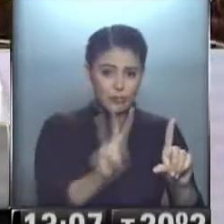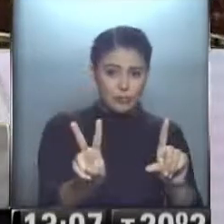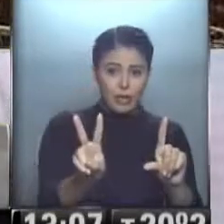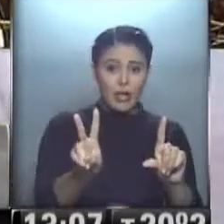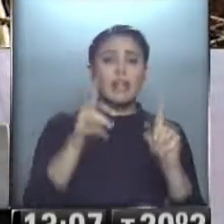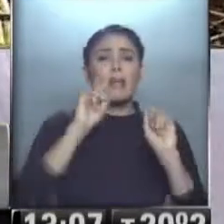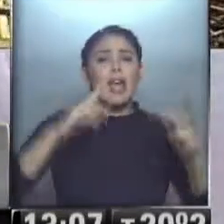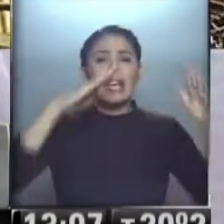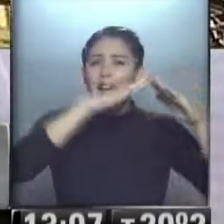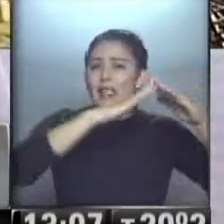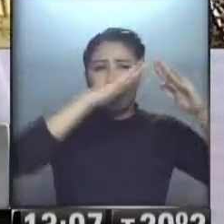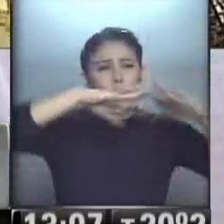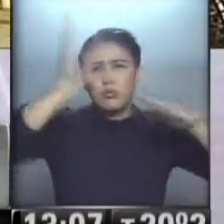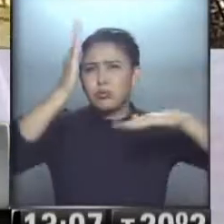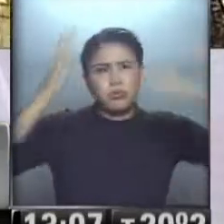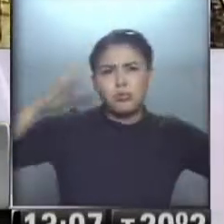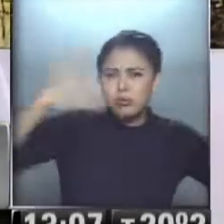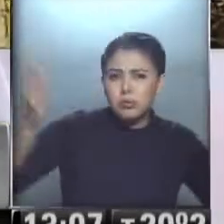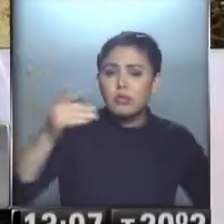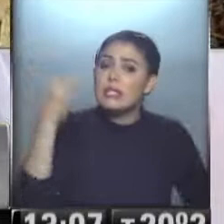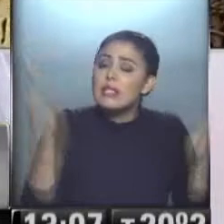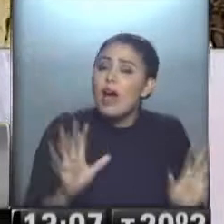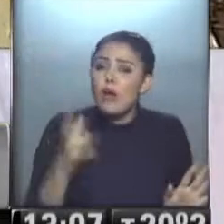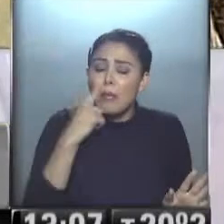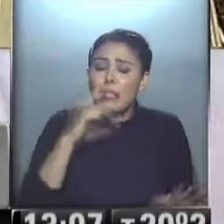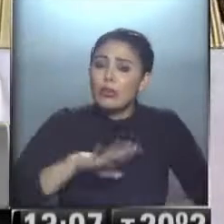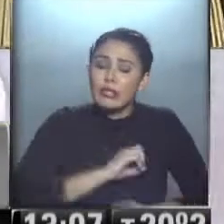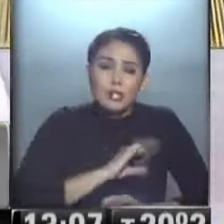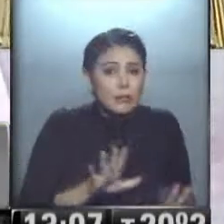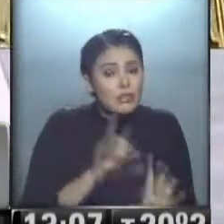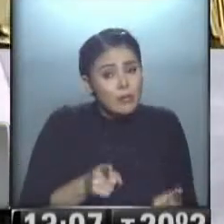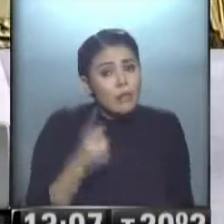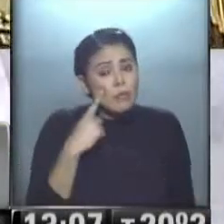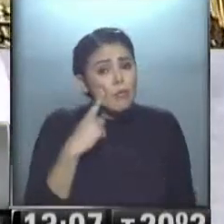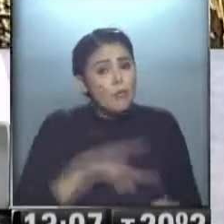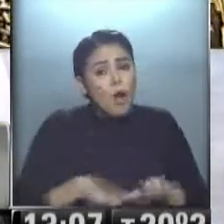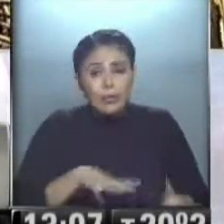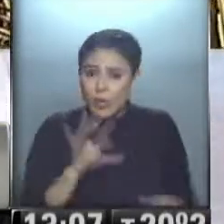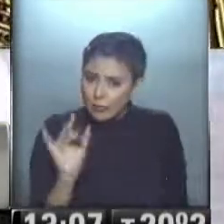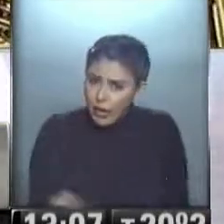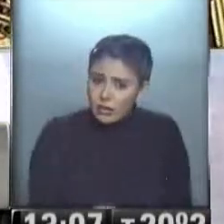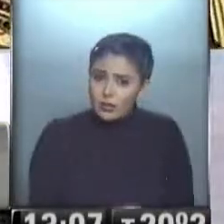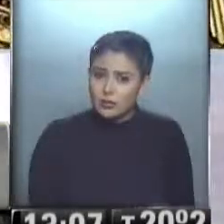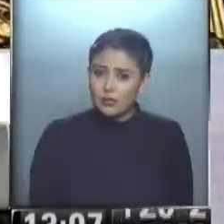tuvieron los techos de sus casas volados, seguramente vivieron historias muy particulares y momentos muy difíciles ayer, ¿o no?